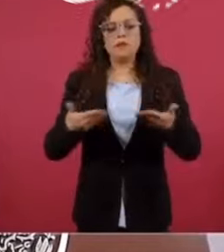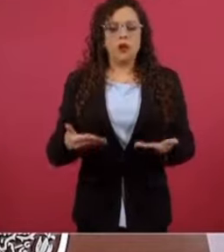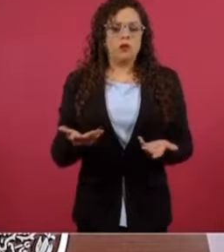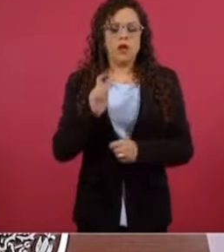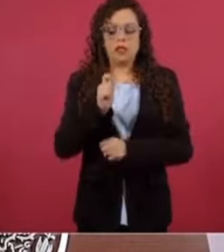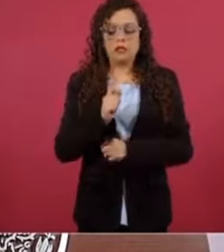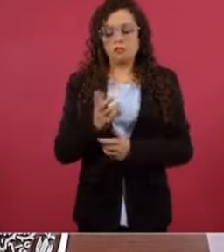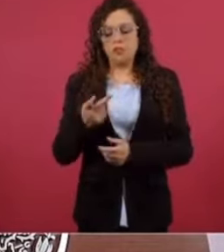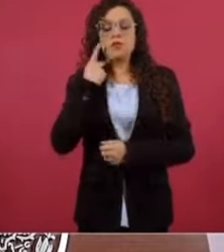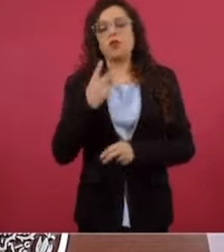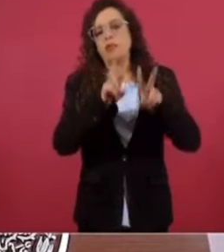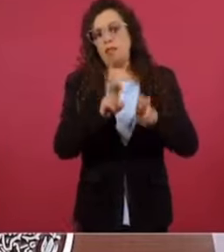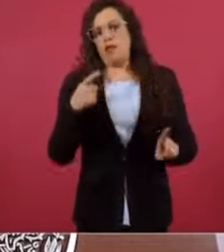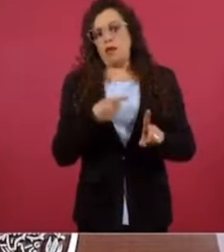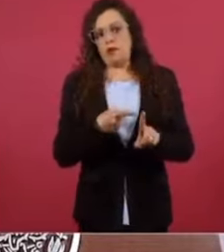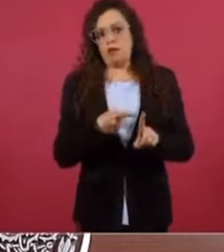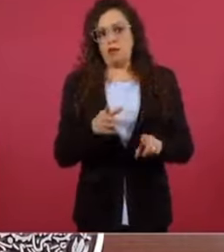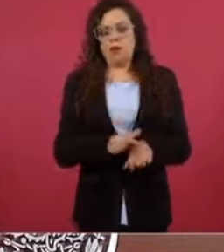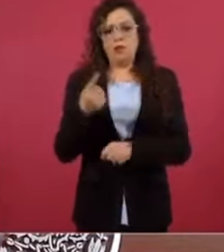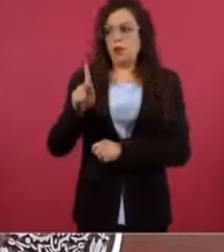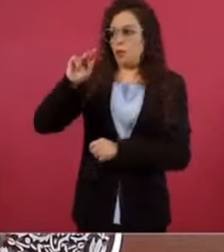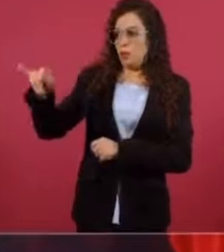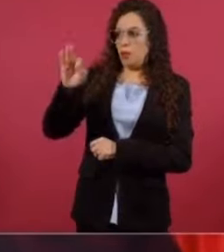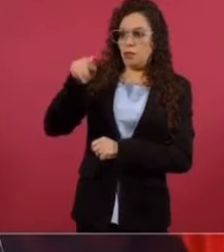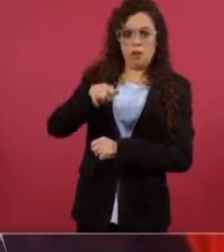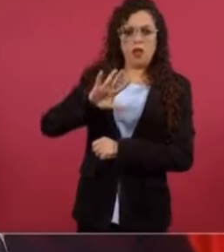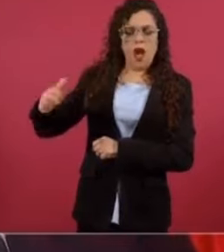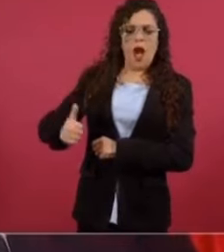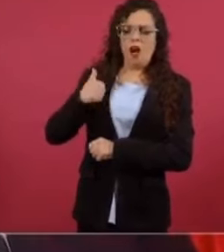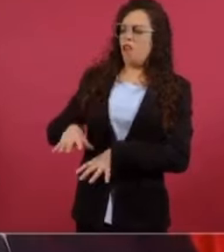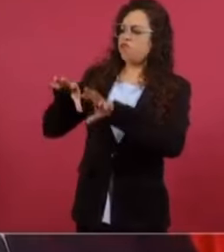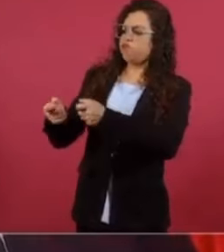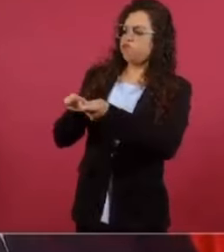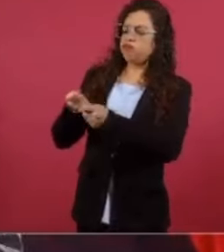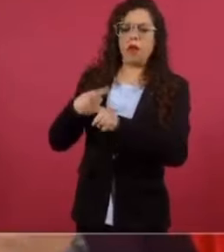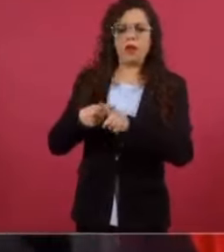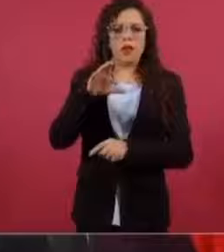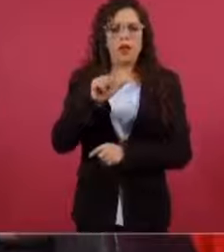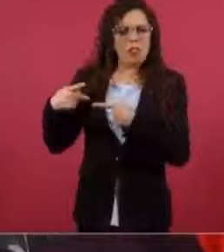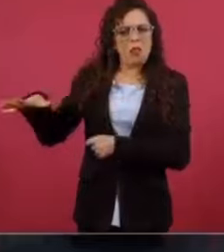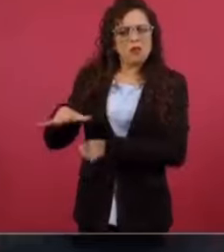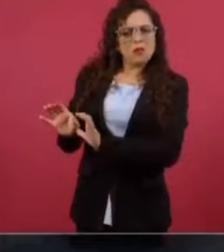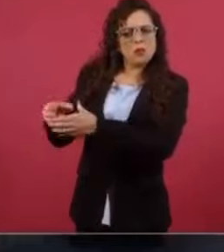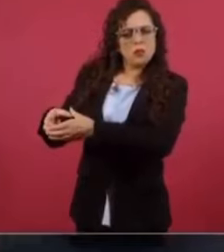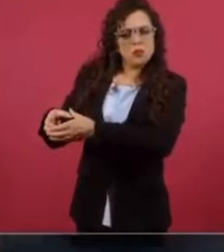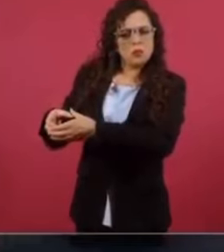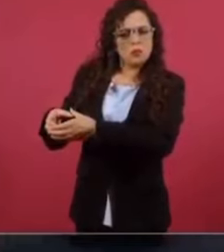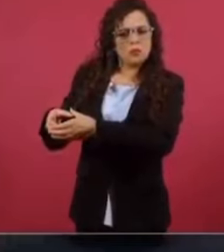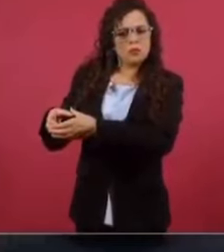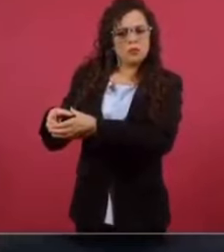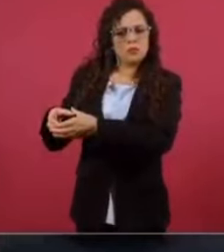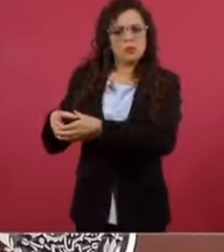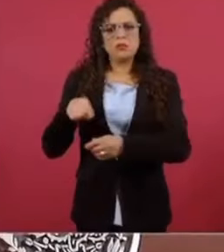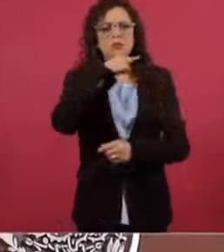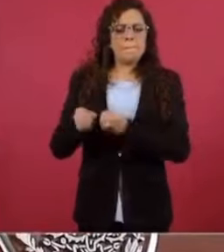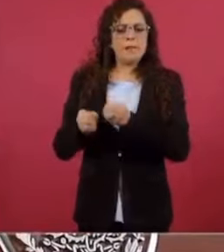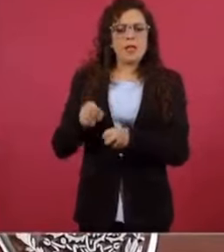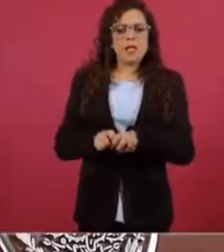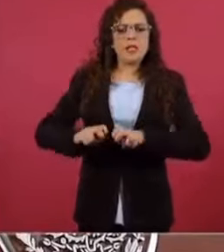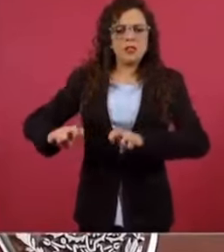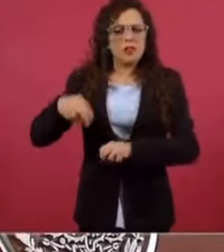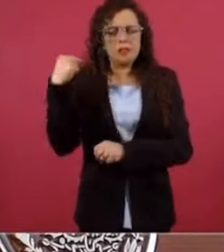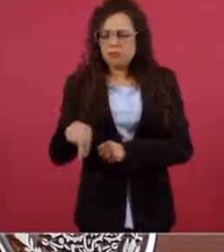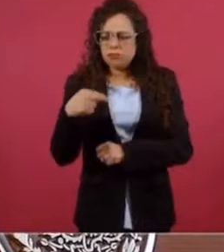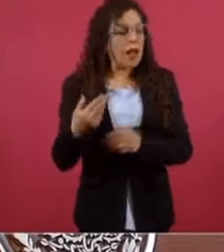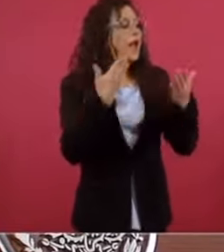¿Cómo? El Poder Judicial tomado por Claudio X González y su grupo, el ministro Cosío, y